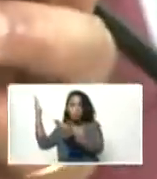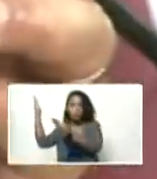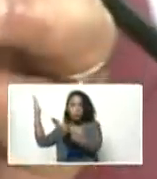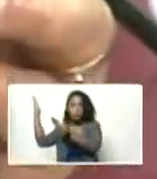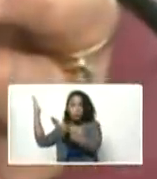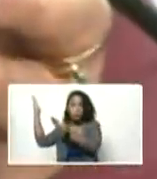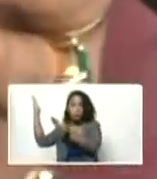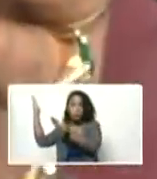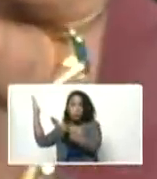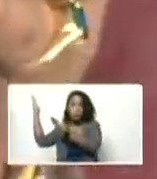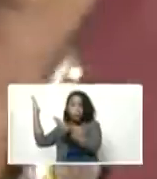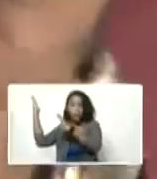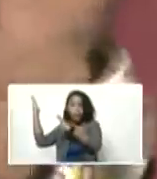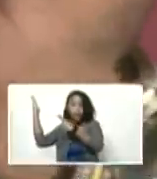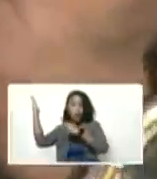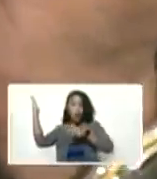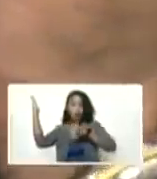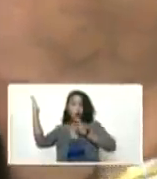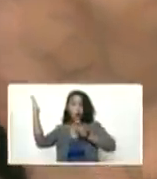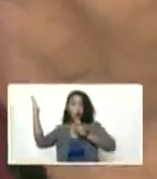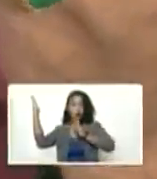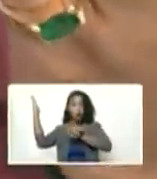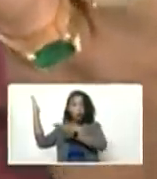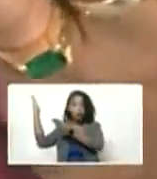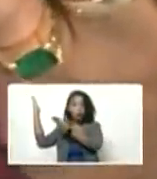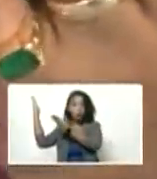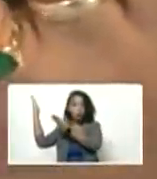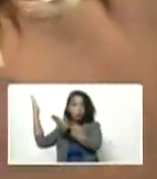Una cobertura en oro.